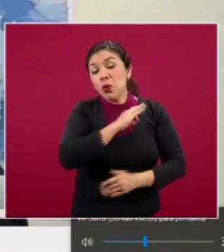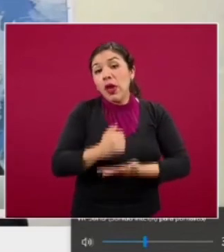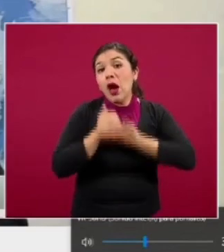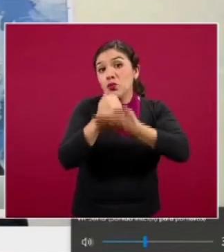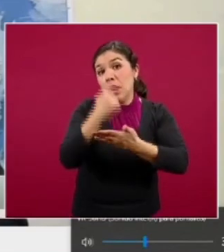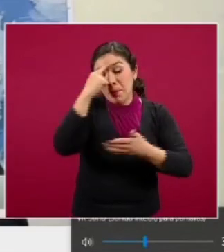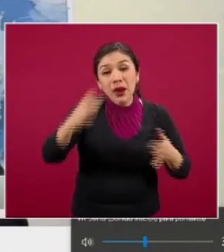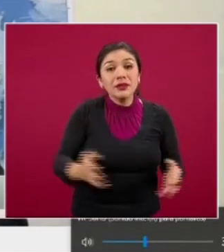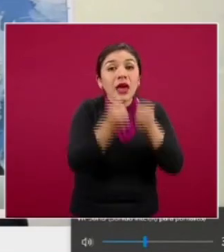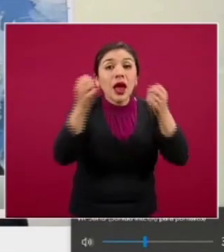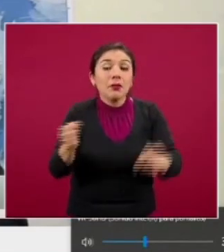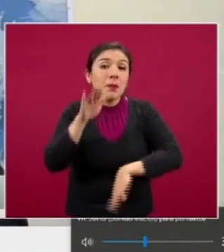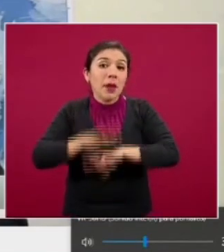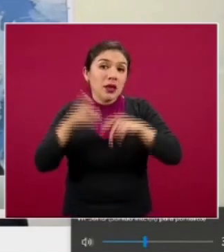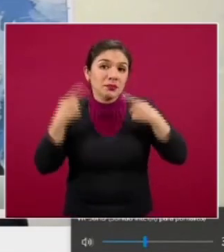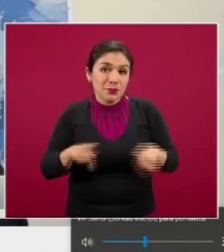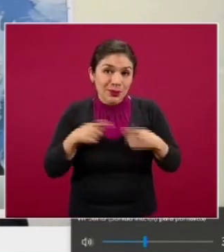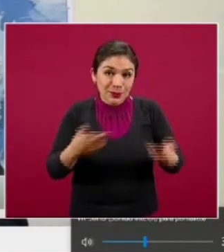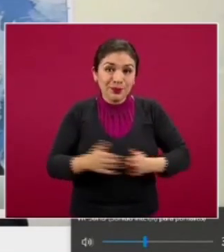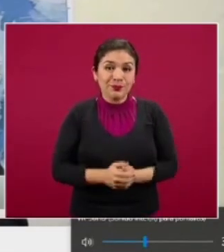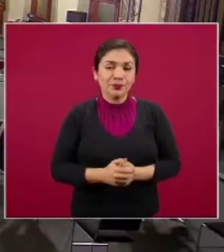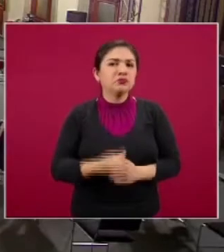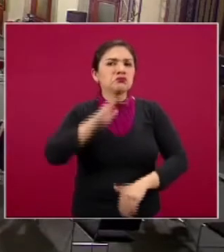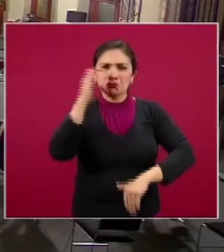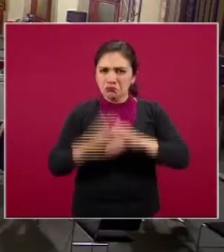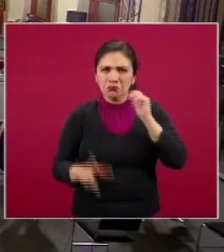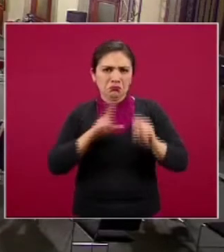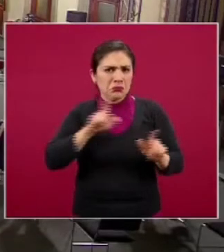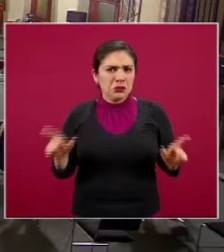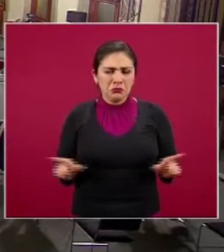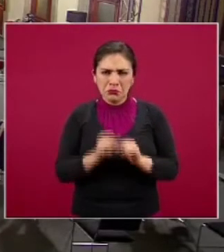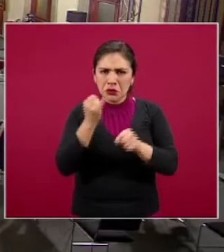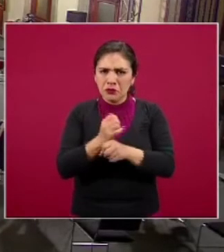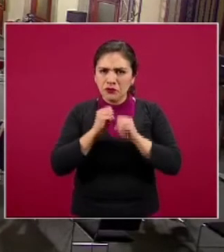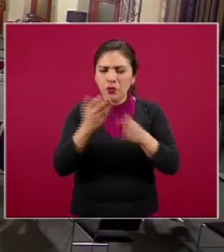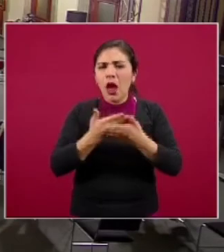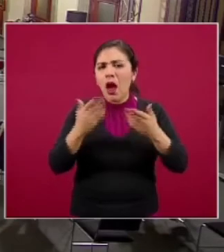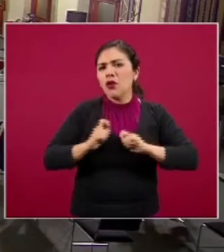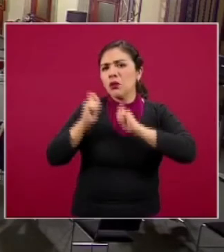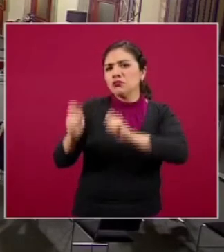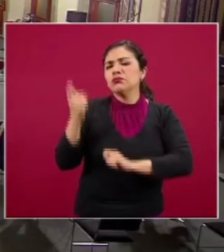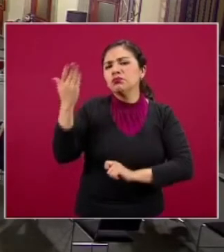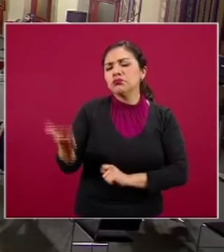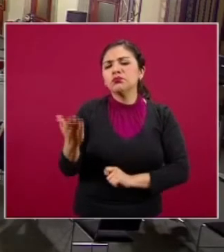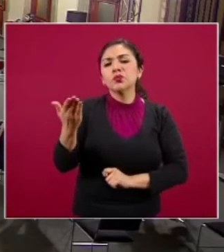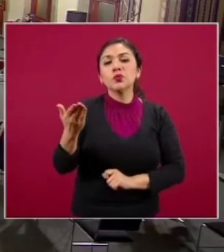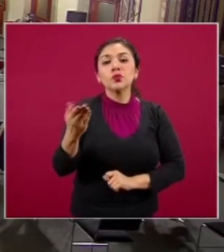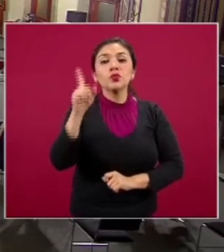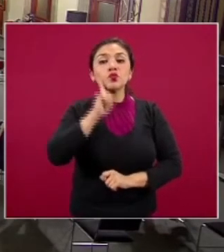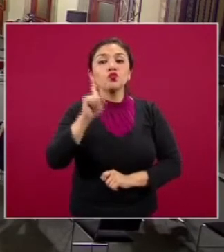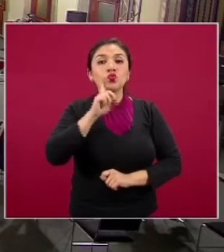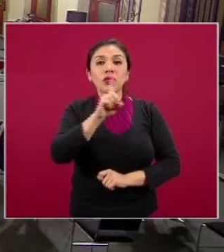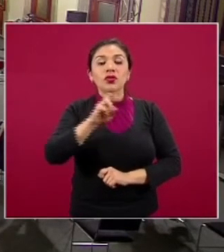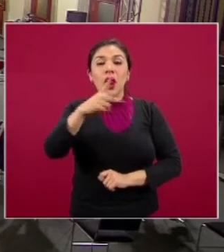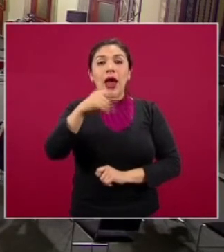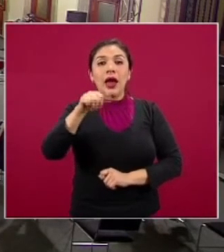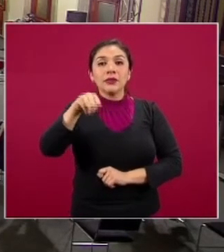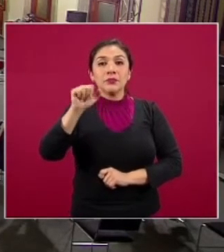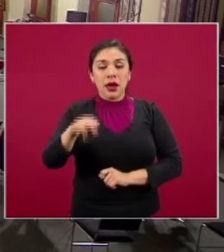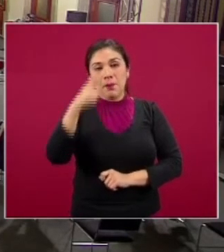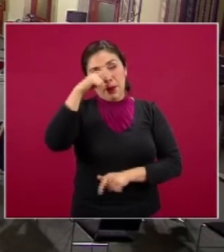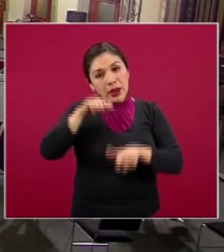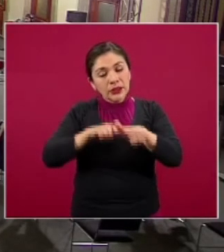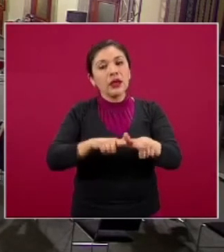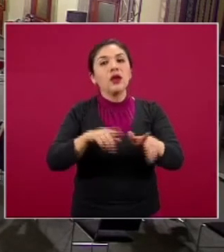ayudar a salvar vidas. Terminamos aquí el informe técnico. Le paso la palabra a la doctora Gassman para para